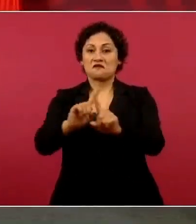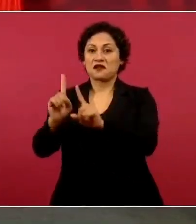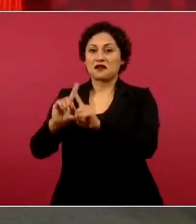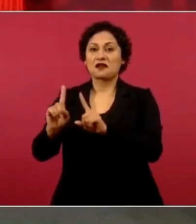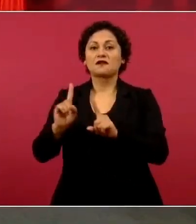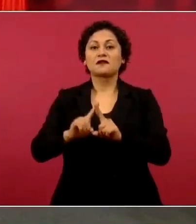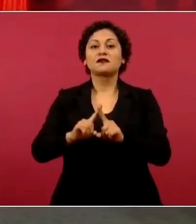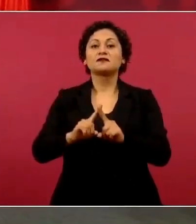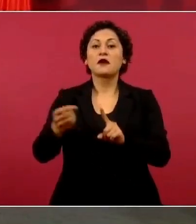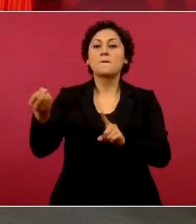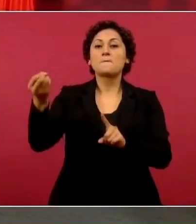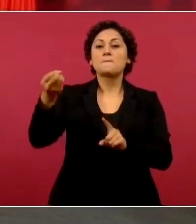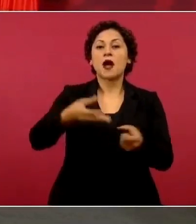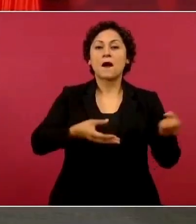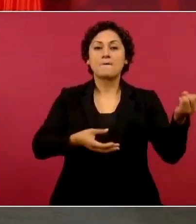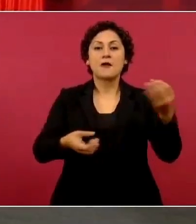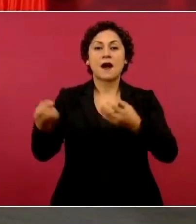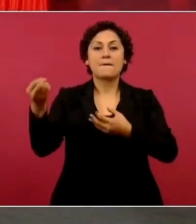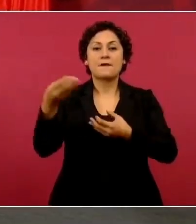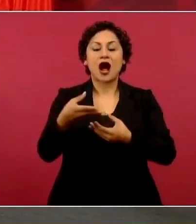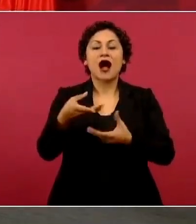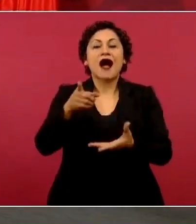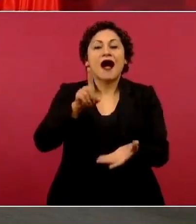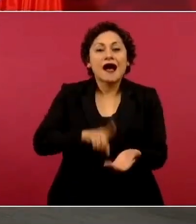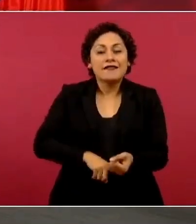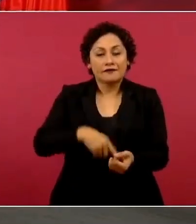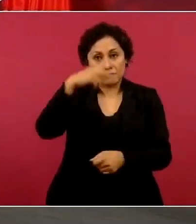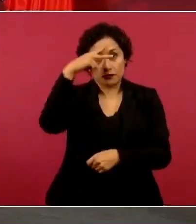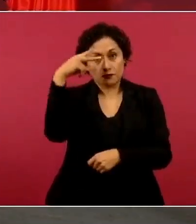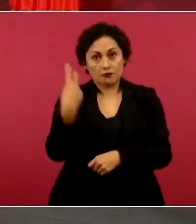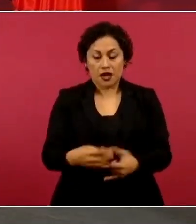de la historia de México, lo fecundo